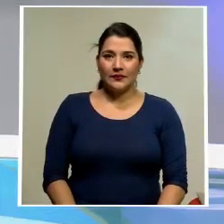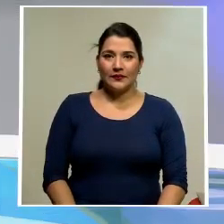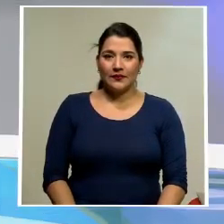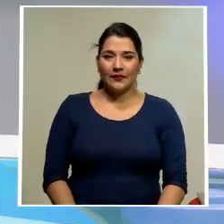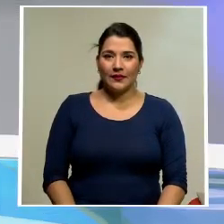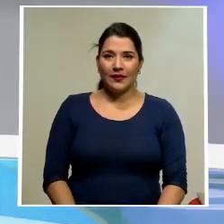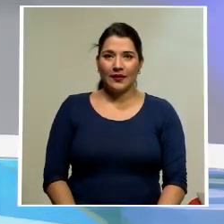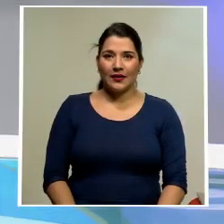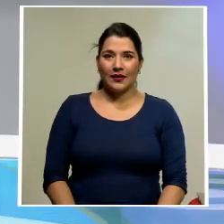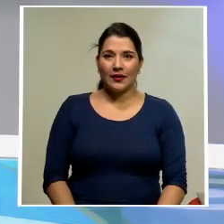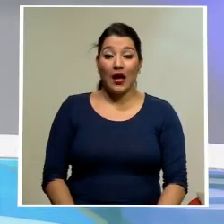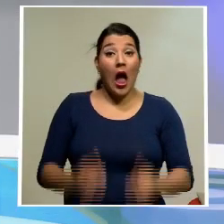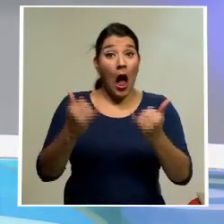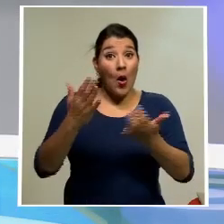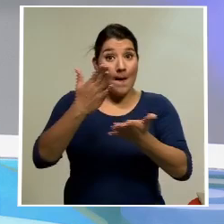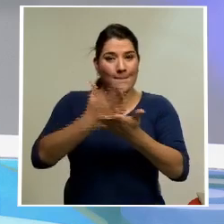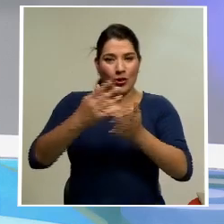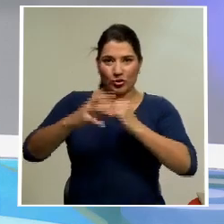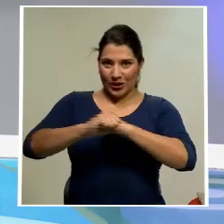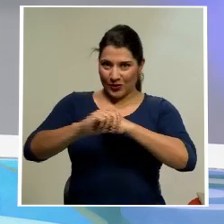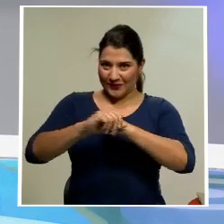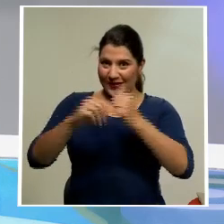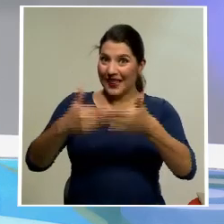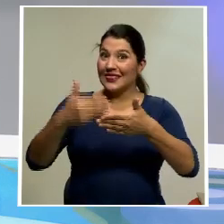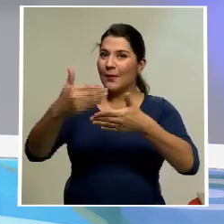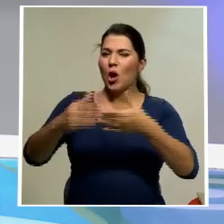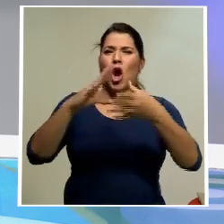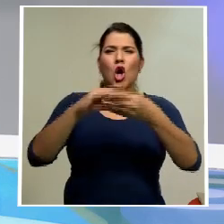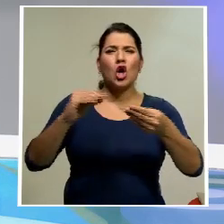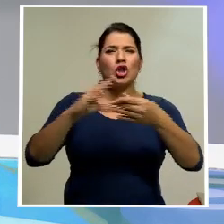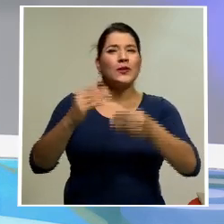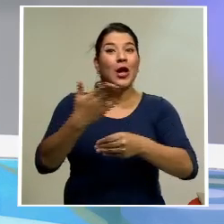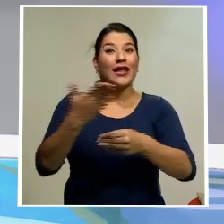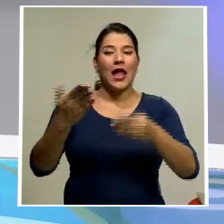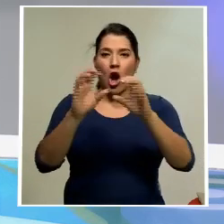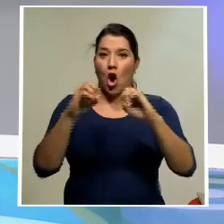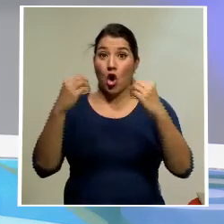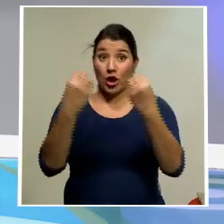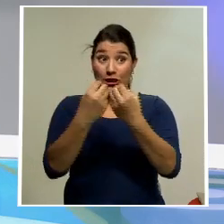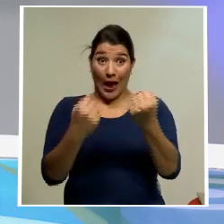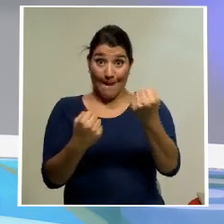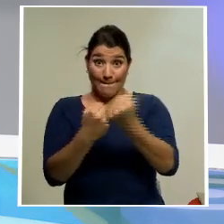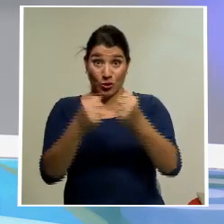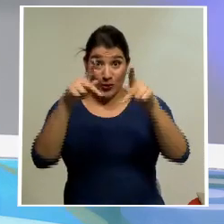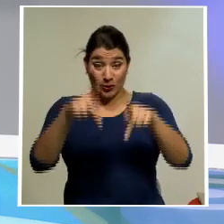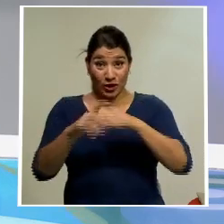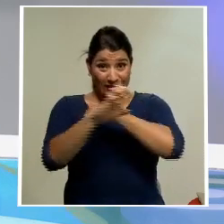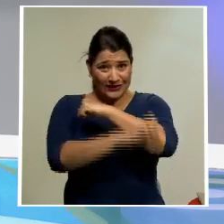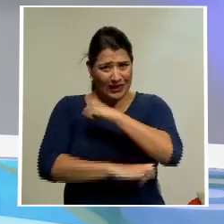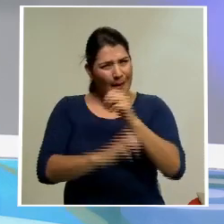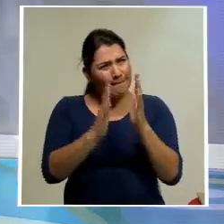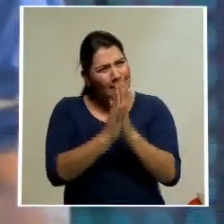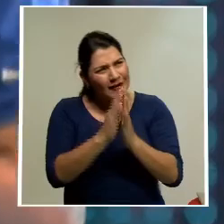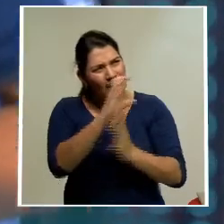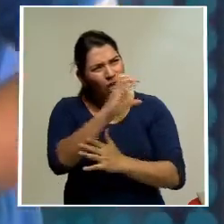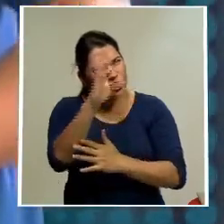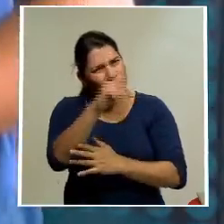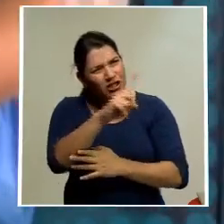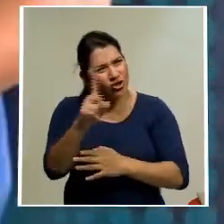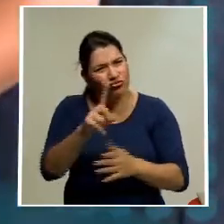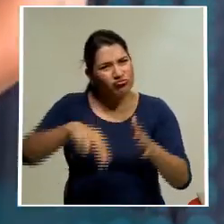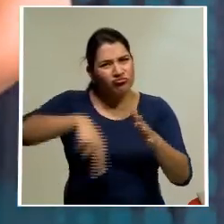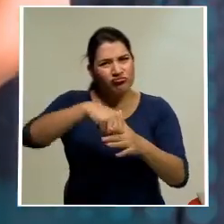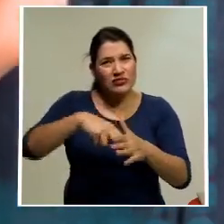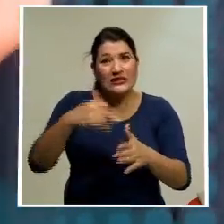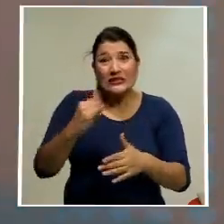Es hora de hacer una pausa comercial. Al volver le contamos que organizaciones que apoyan migrantes piden al país no poner trabas para vacunar a quienes